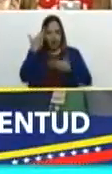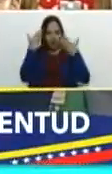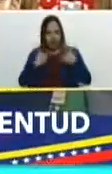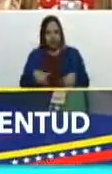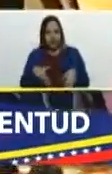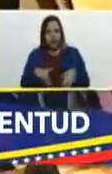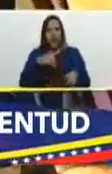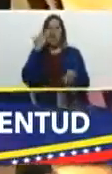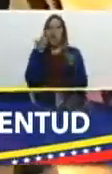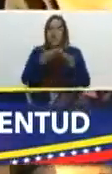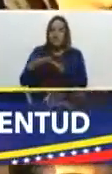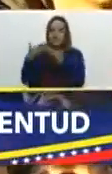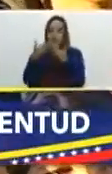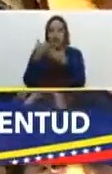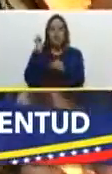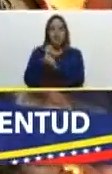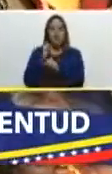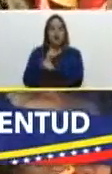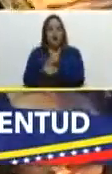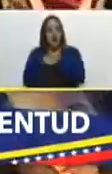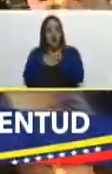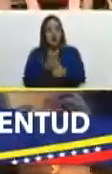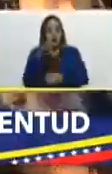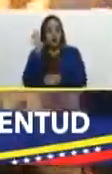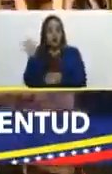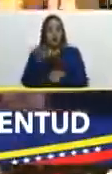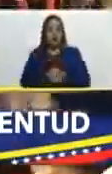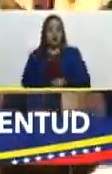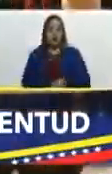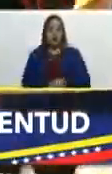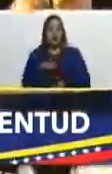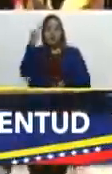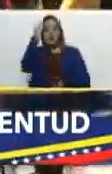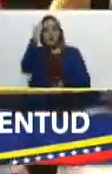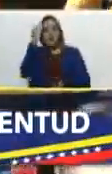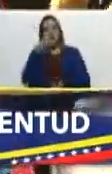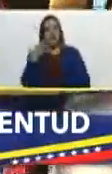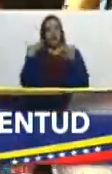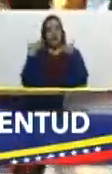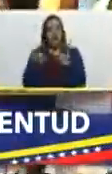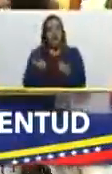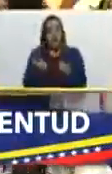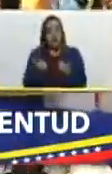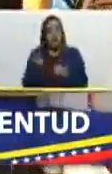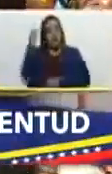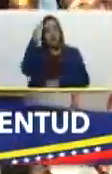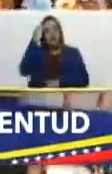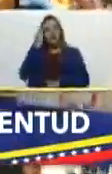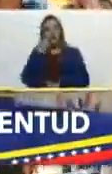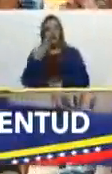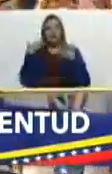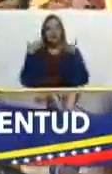el trabajo, el amor por la patria. Mente sana, mente sana.